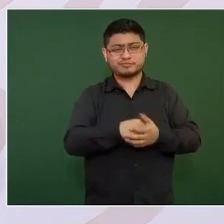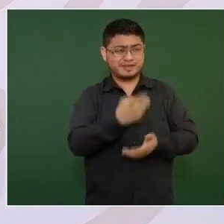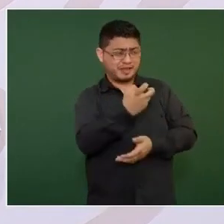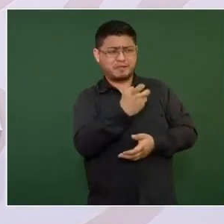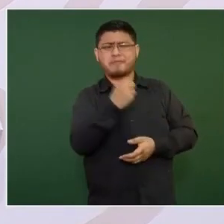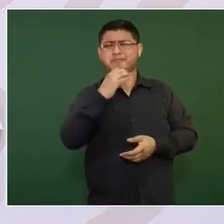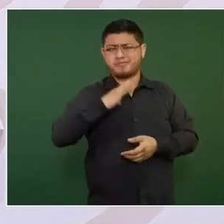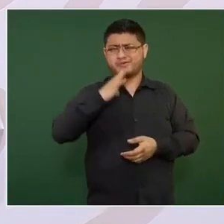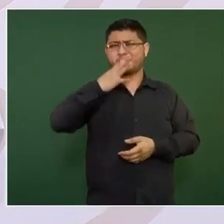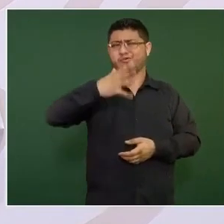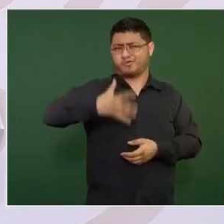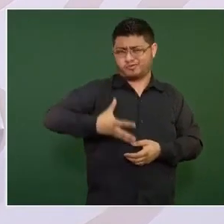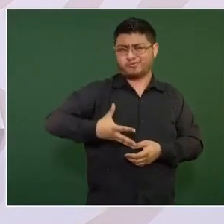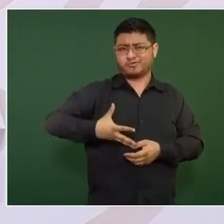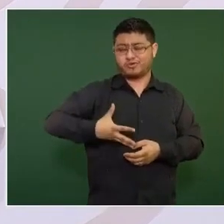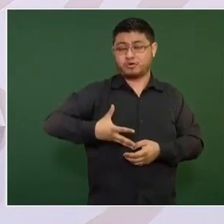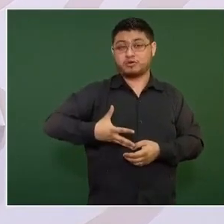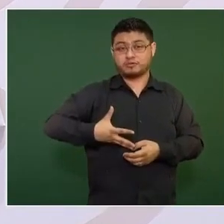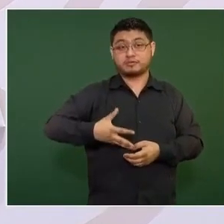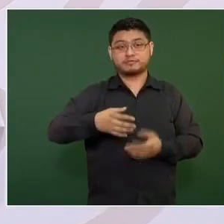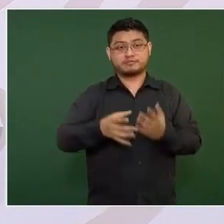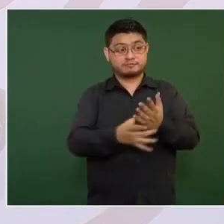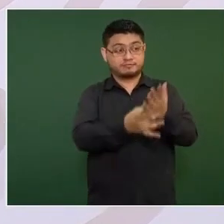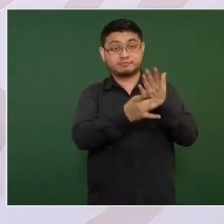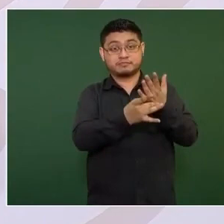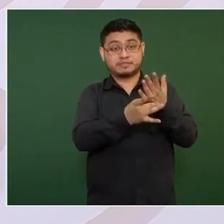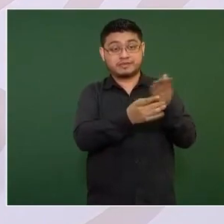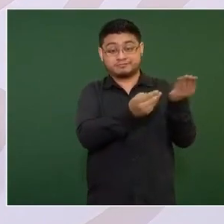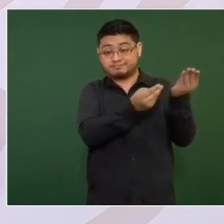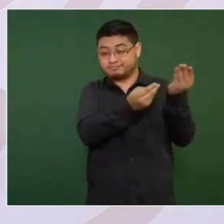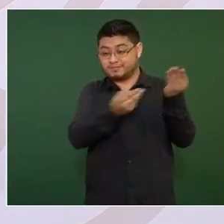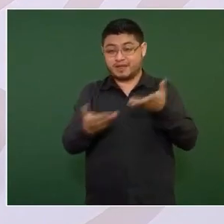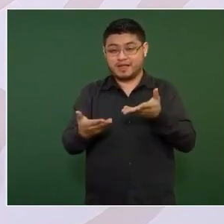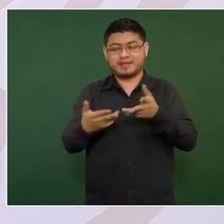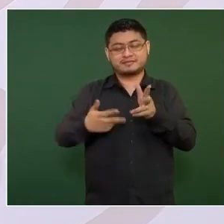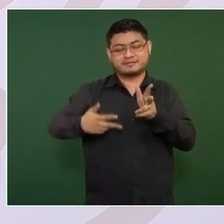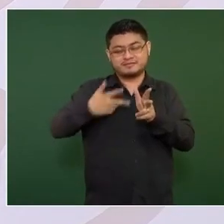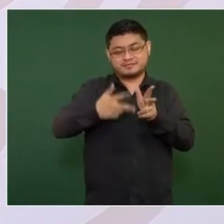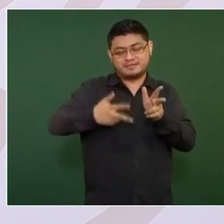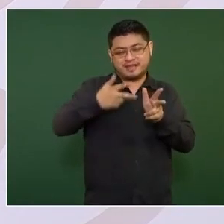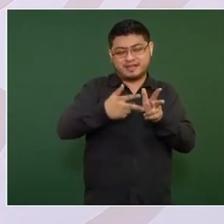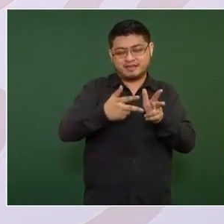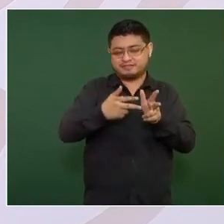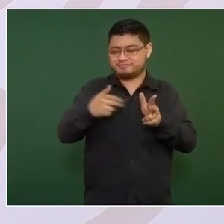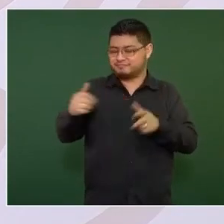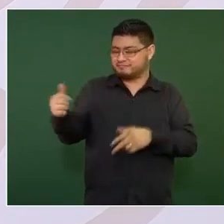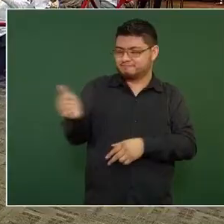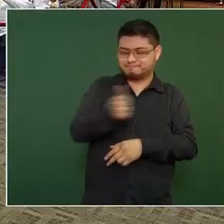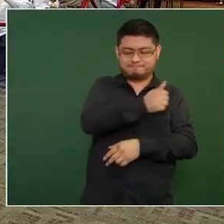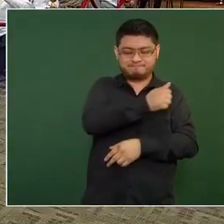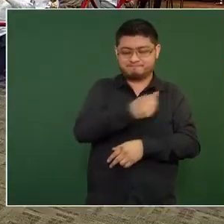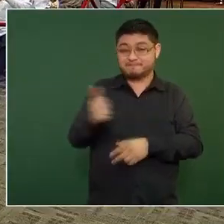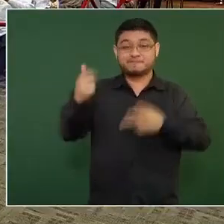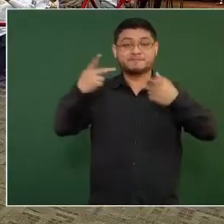orgullo poder decir que regresarán los trenes de pasajeros.